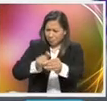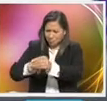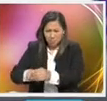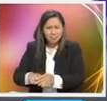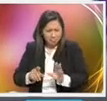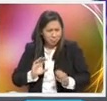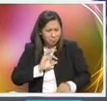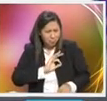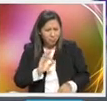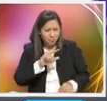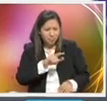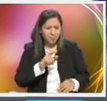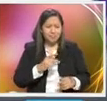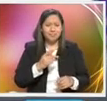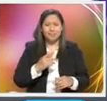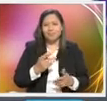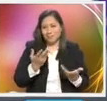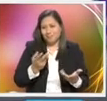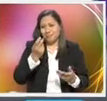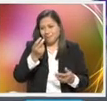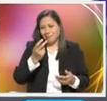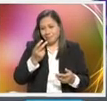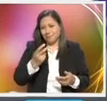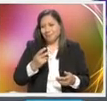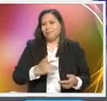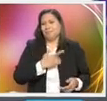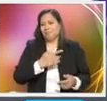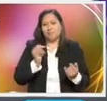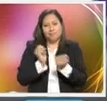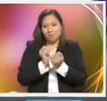como sociedad nos compete. Eso es el sentido común,